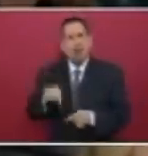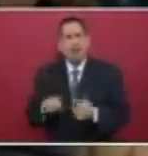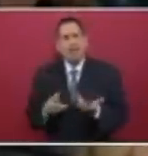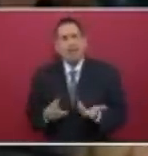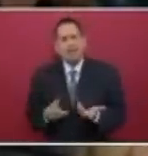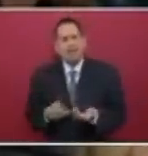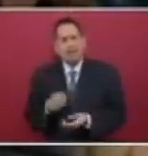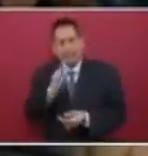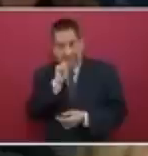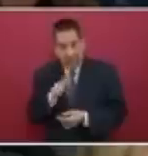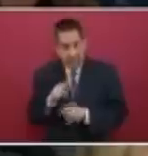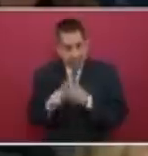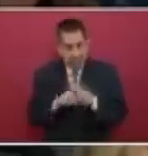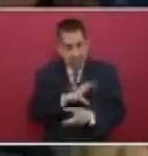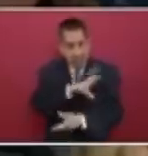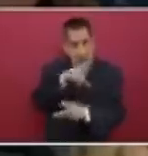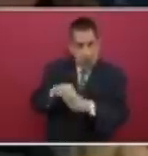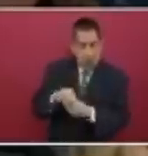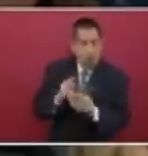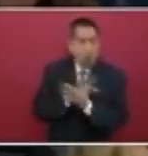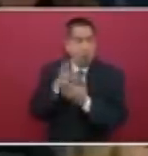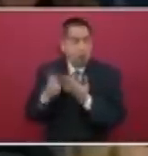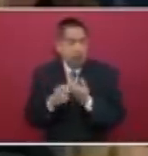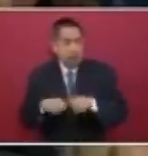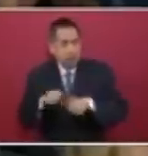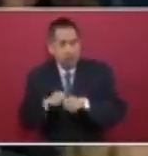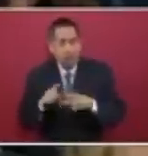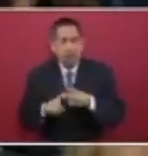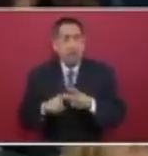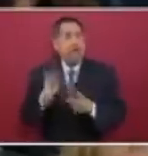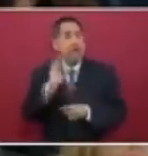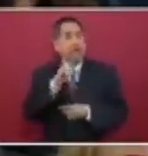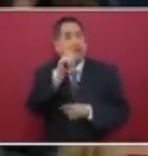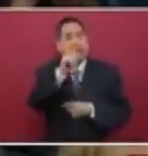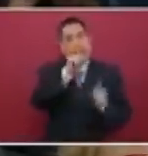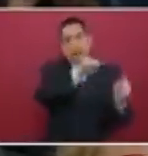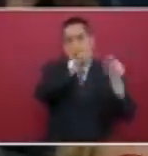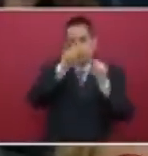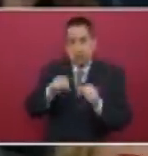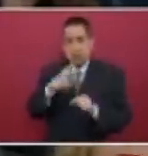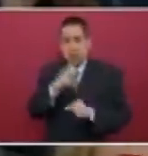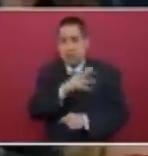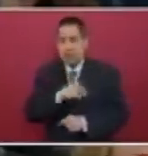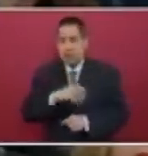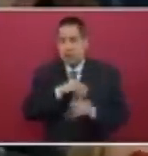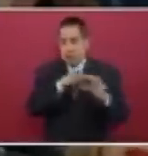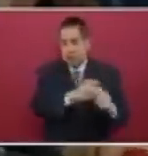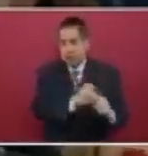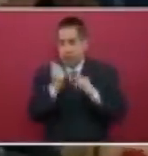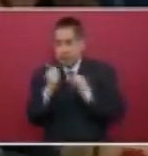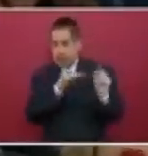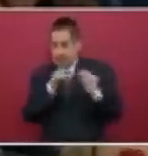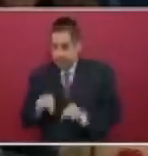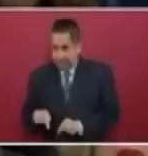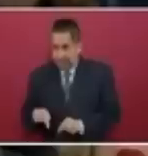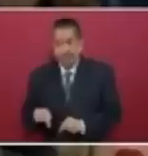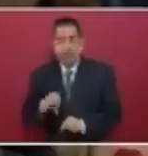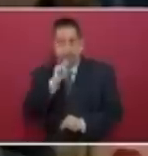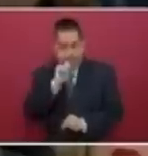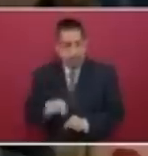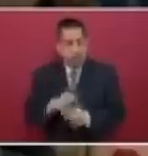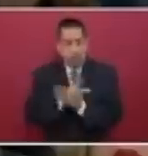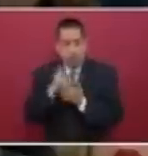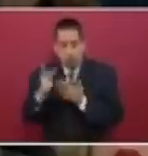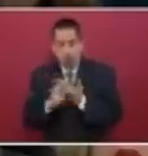también va a ser incluido en nuestros programas sociales si los hijos de los migrantes que muchas veces son deportados pueden formar parte de los